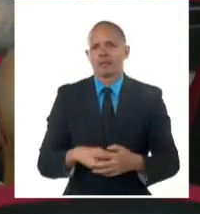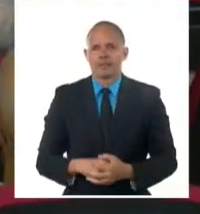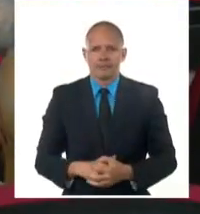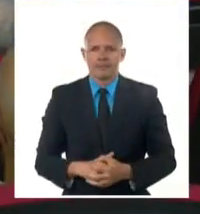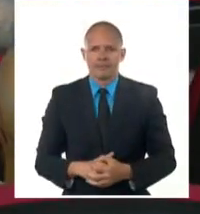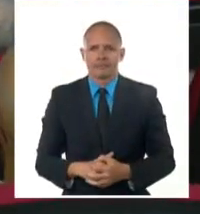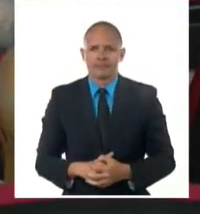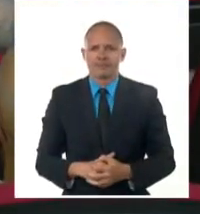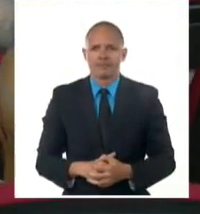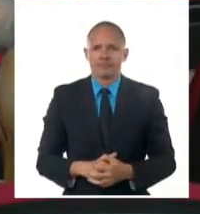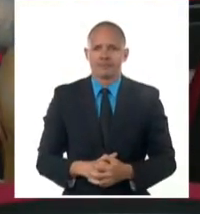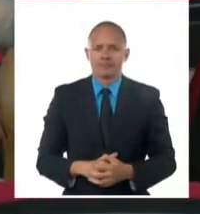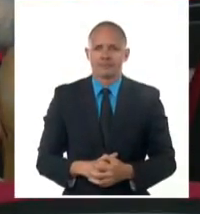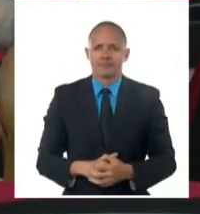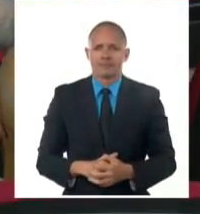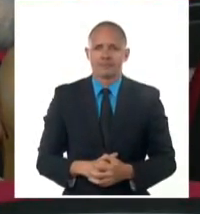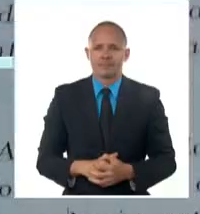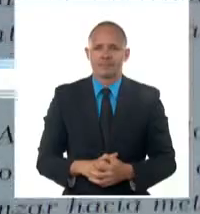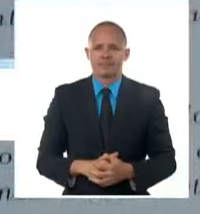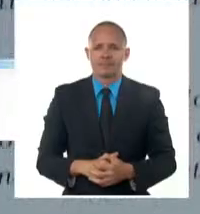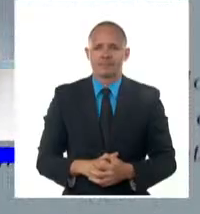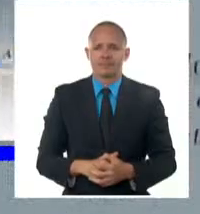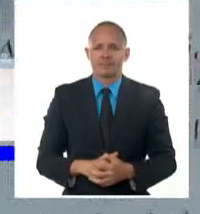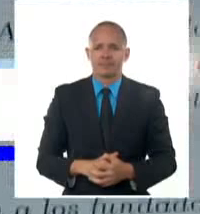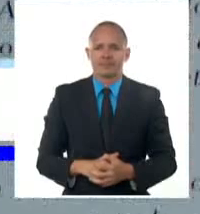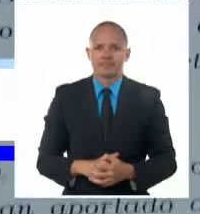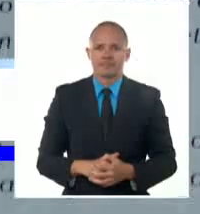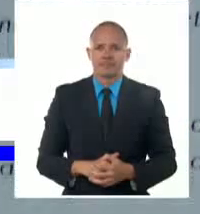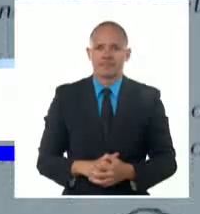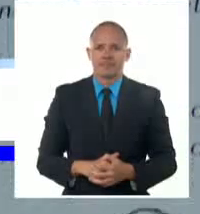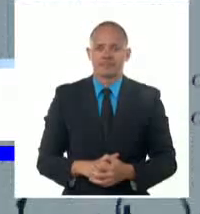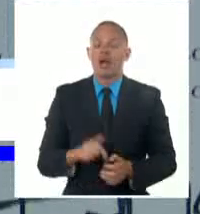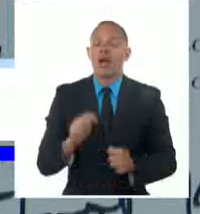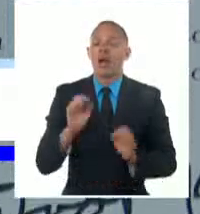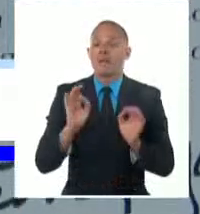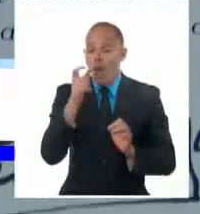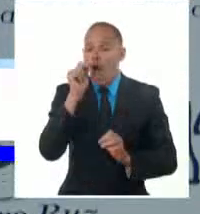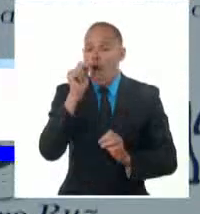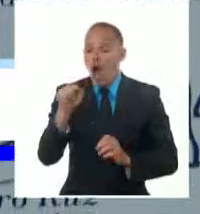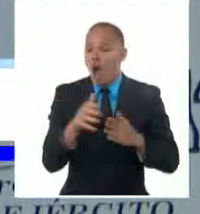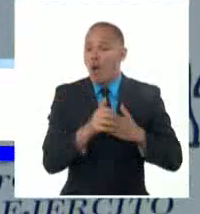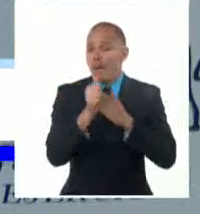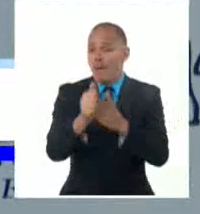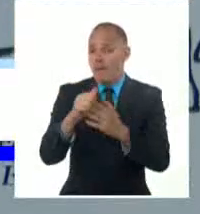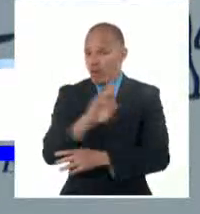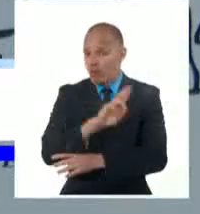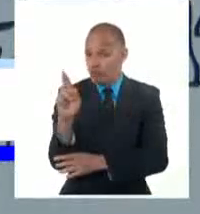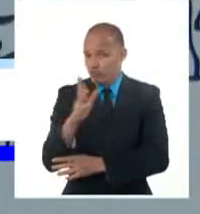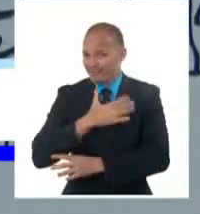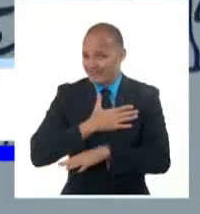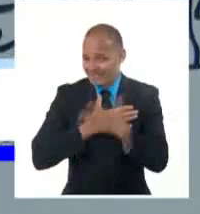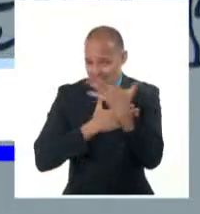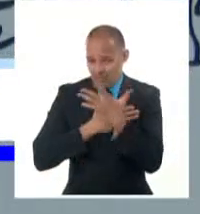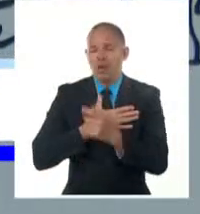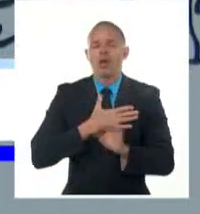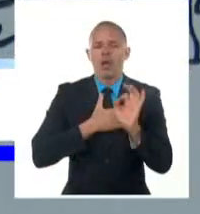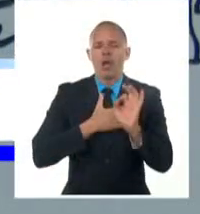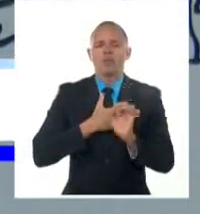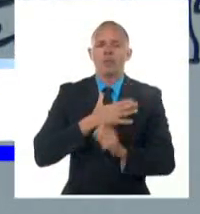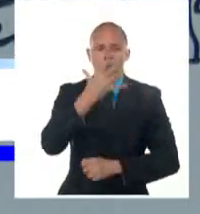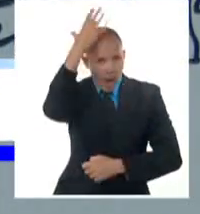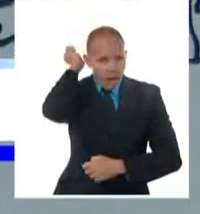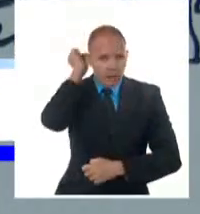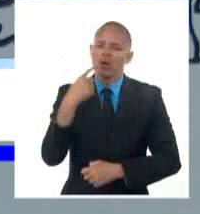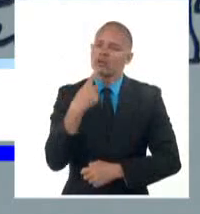El líder de la Revolución Cubana, general de ejército Raúl Castro Ruz, en su carta de felicitación resaltó el empeño de este centro